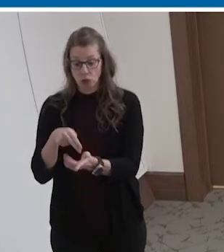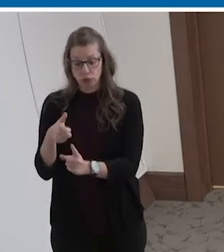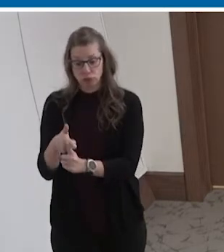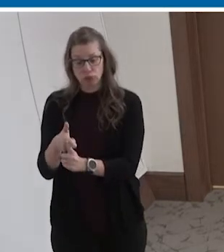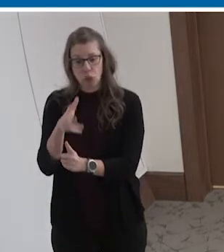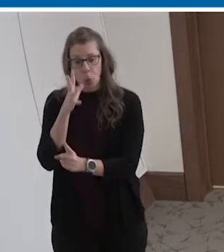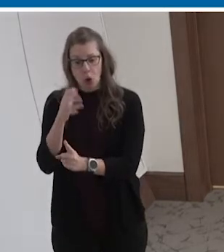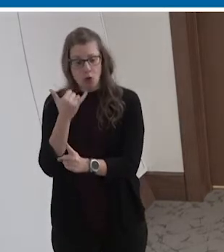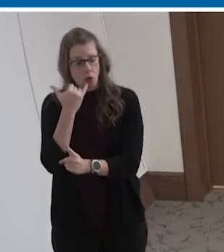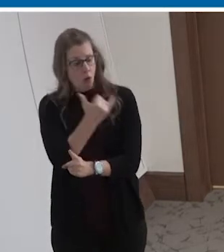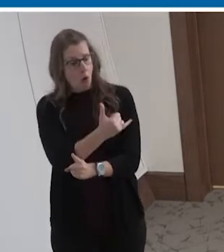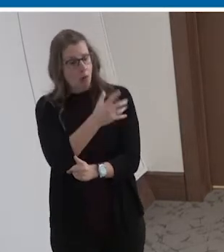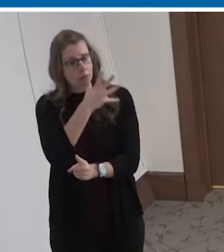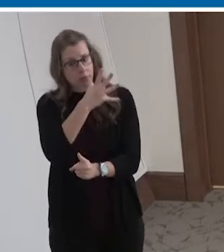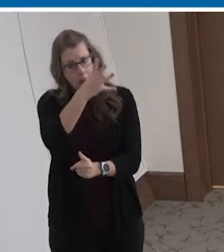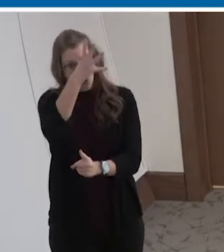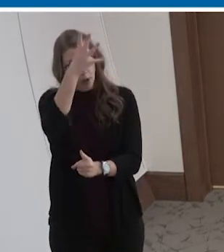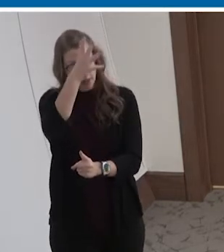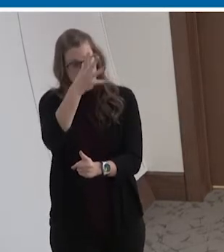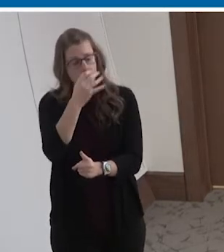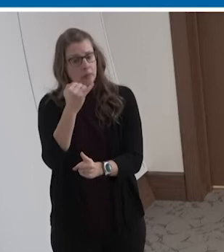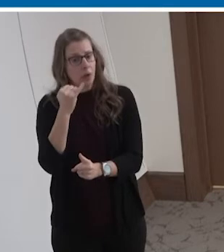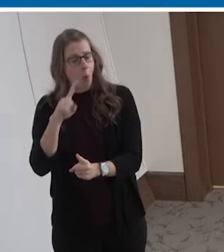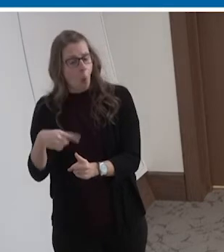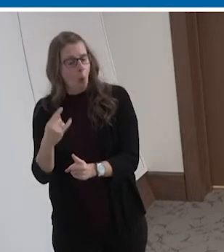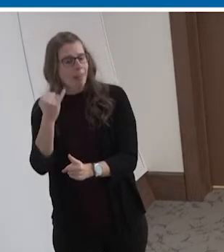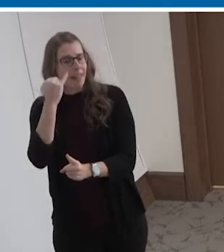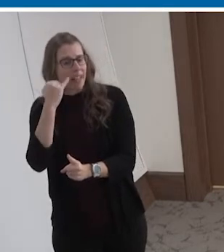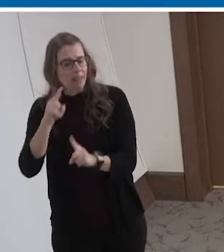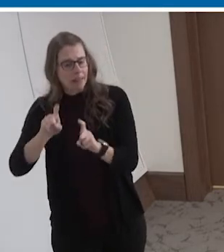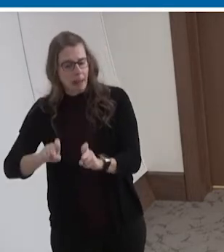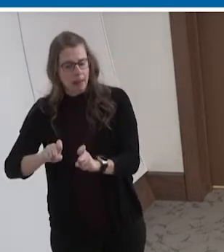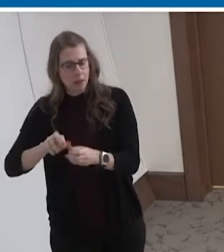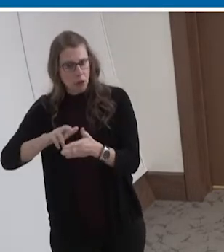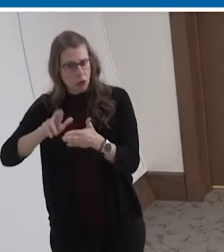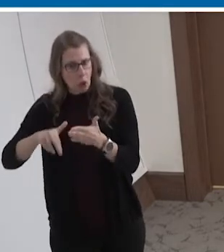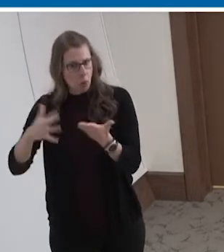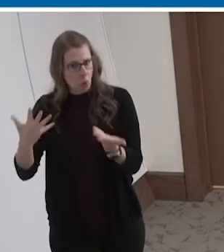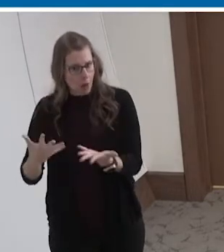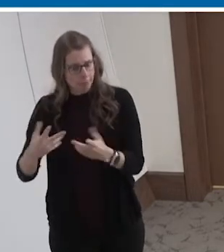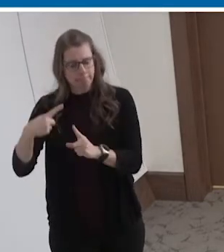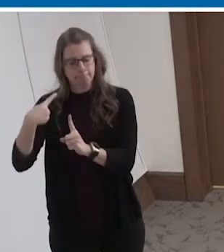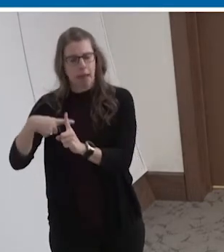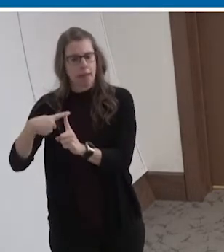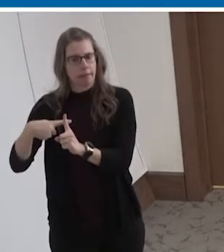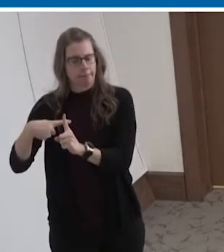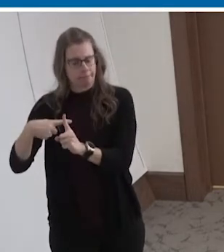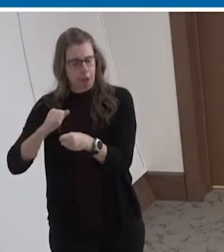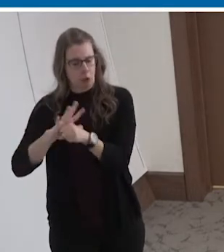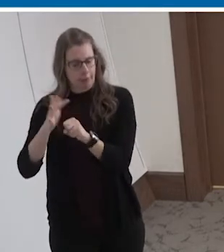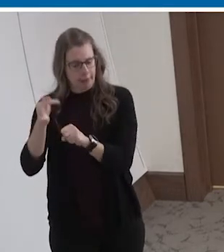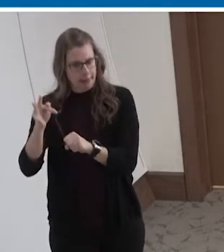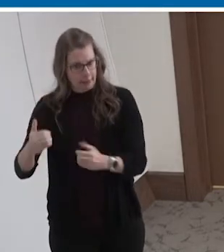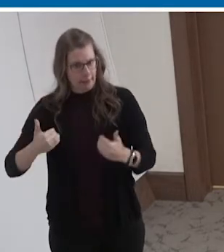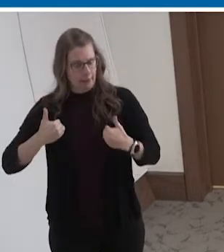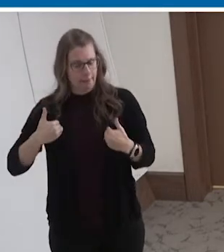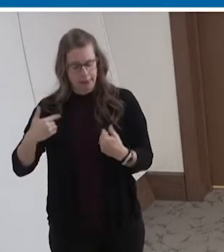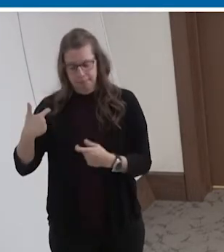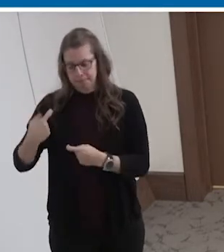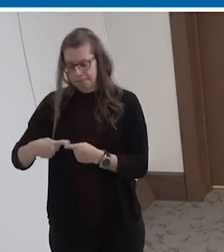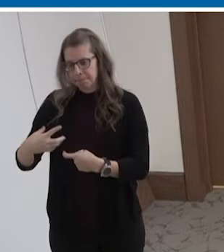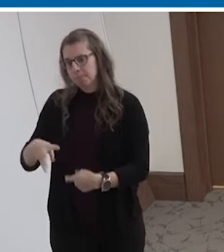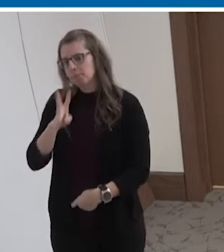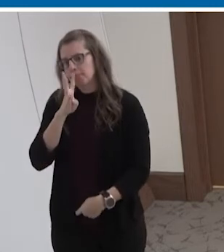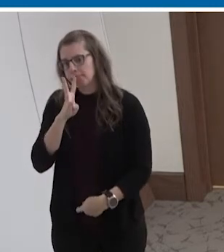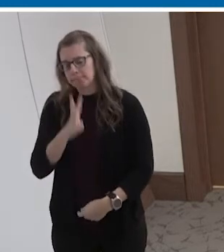would call the parent only if the test is positive. Y la enfermera de la escuela llamará al padre o